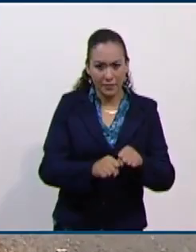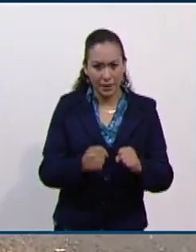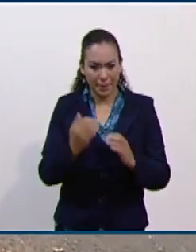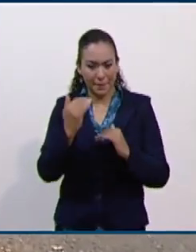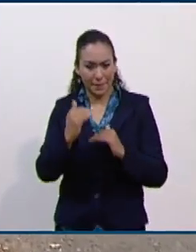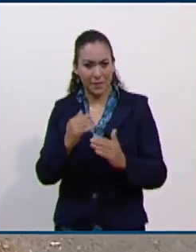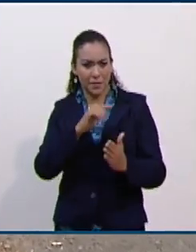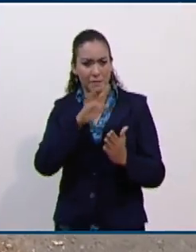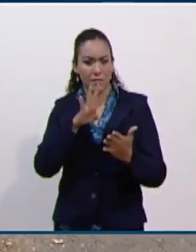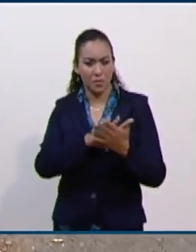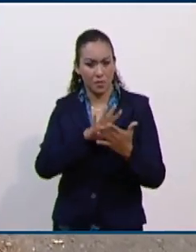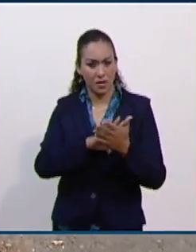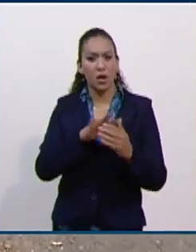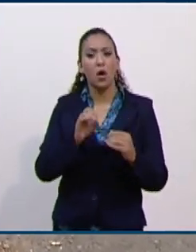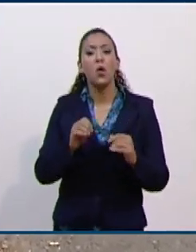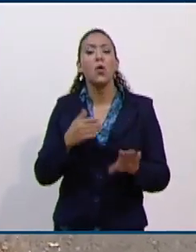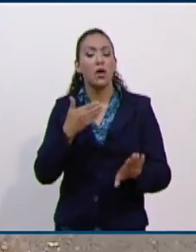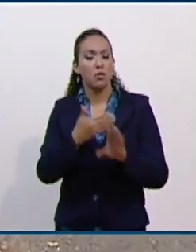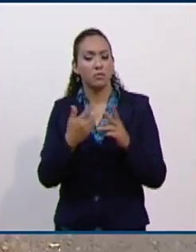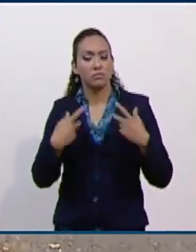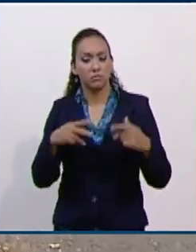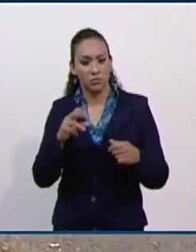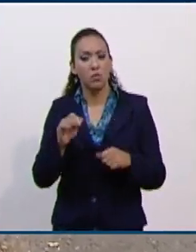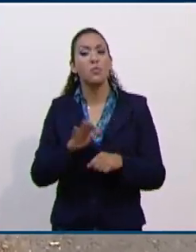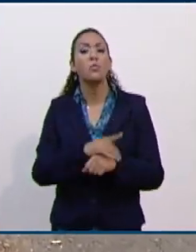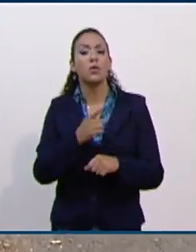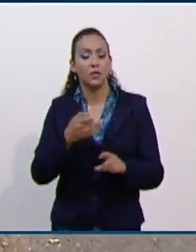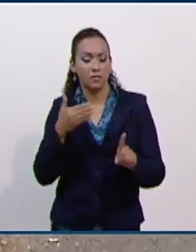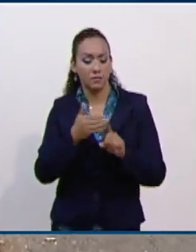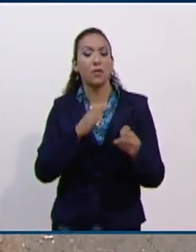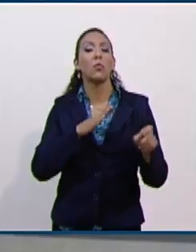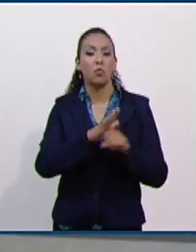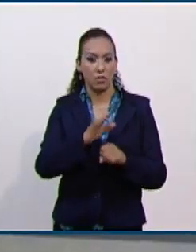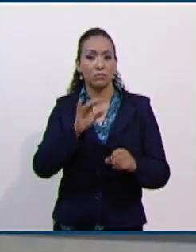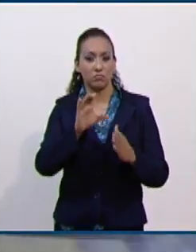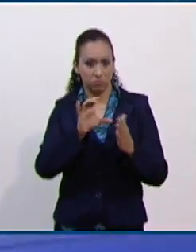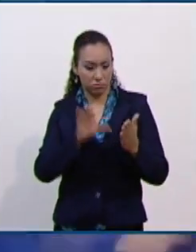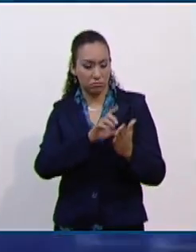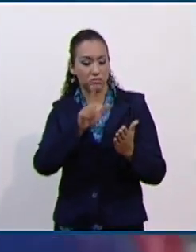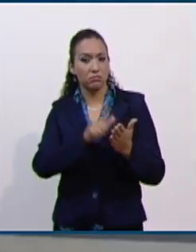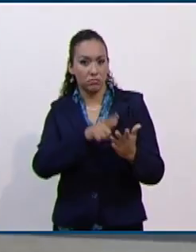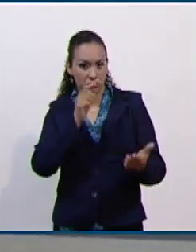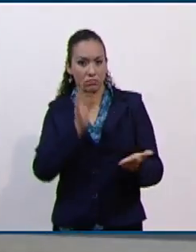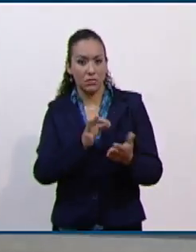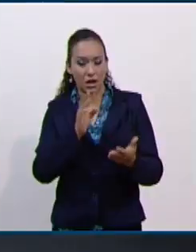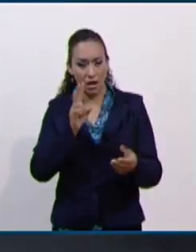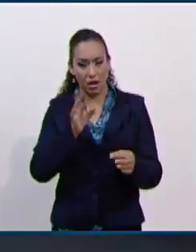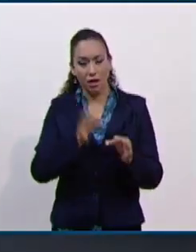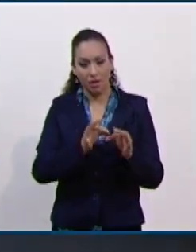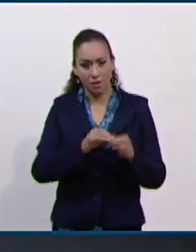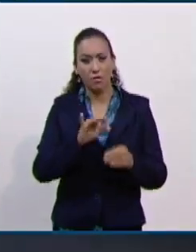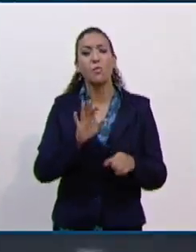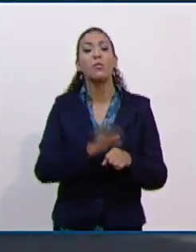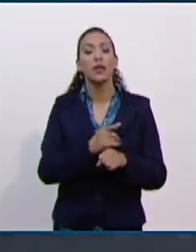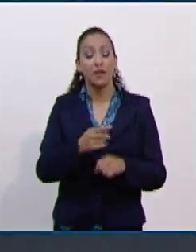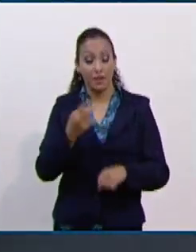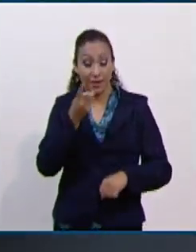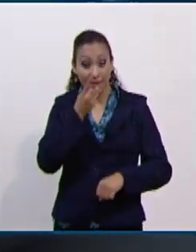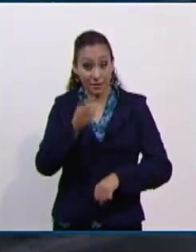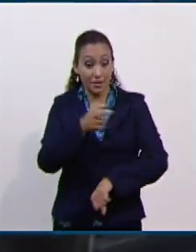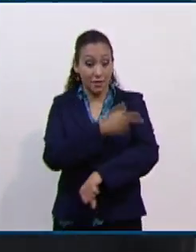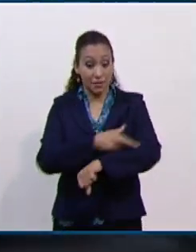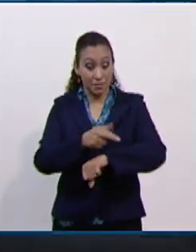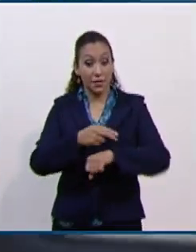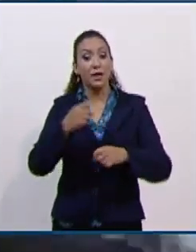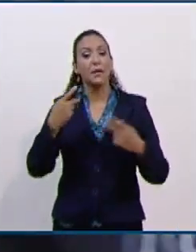el test de proporcionalidad, ya que atiende a un fin constitucionalmente válido, que es la continuidad del proceso hasta su